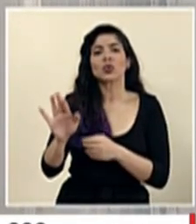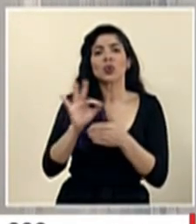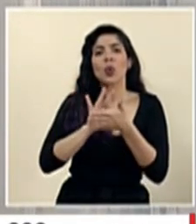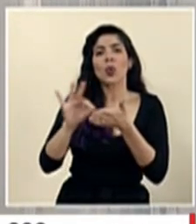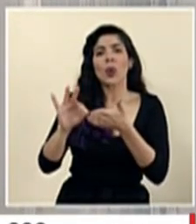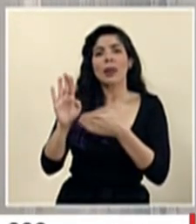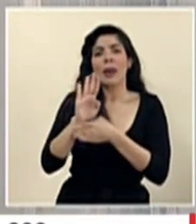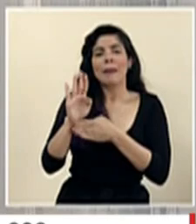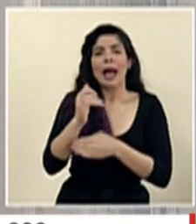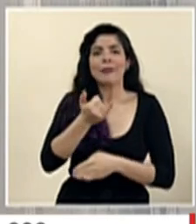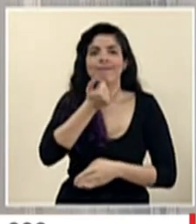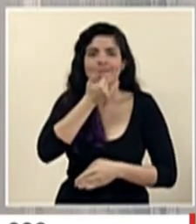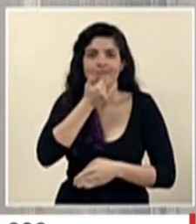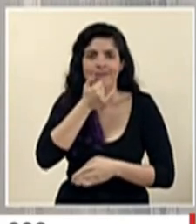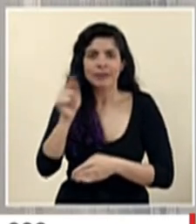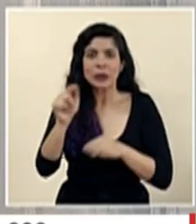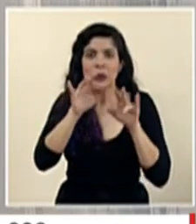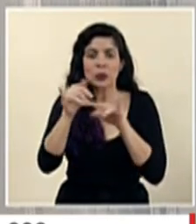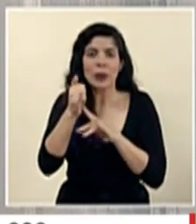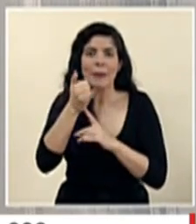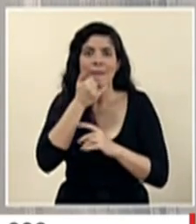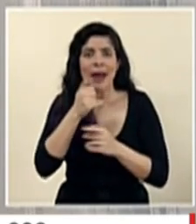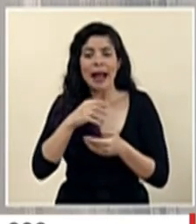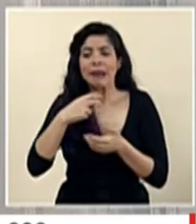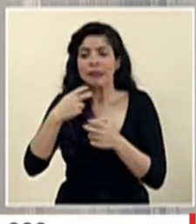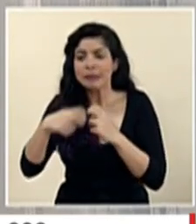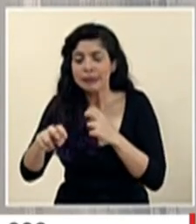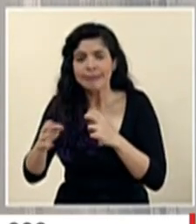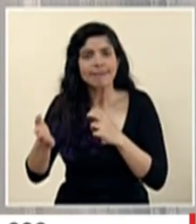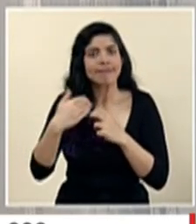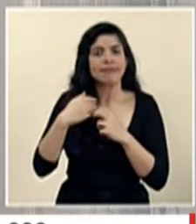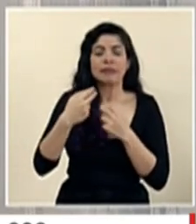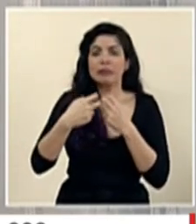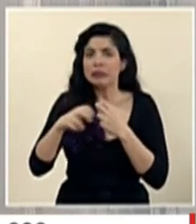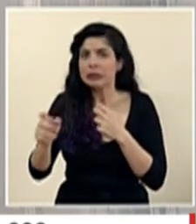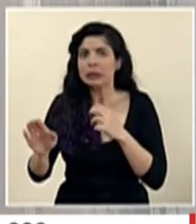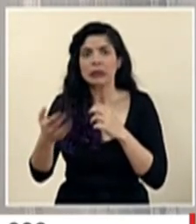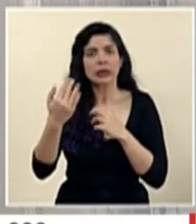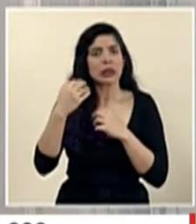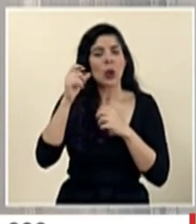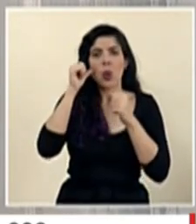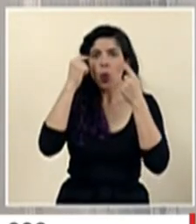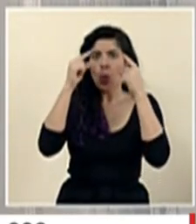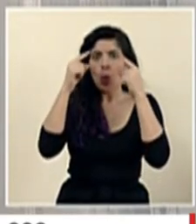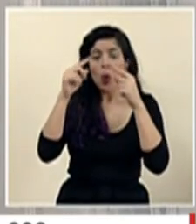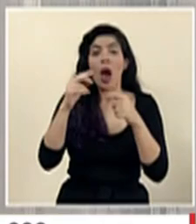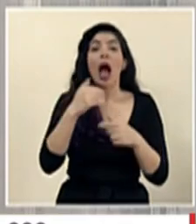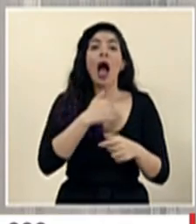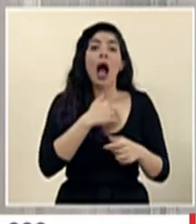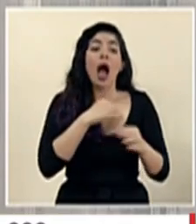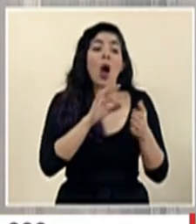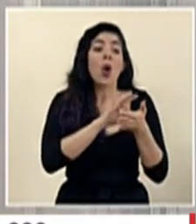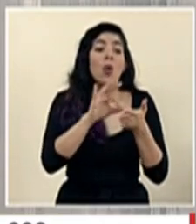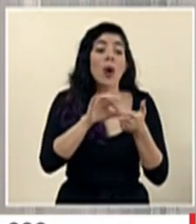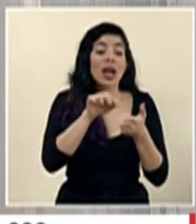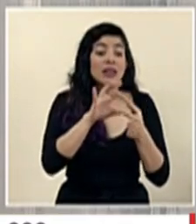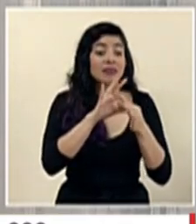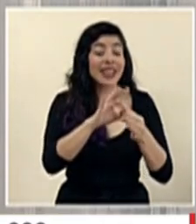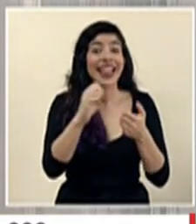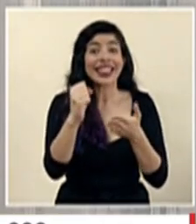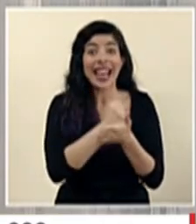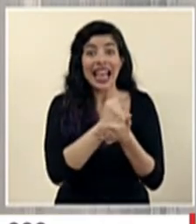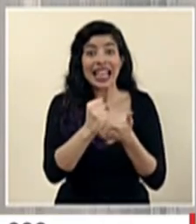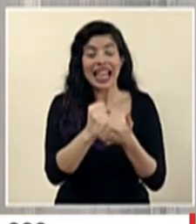cuentas bancarias que las personas aportaron. En este sentido, nos hemos encontrado tanto cuentas referidas a tarjetas de